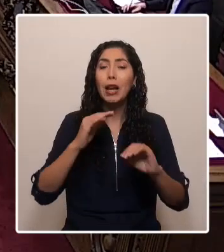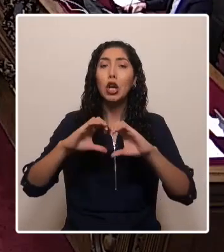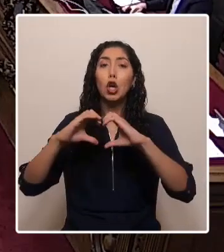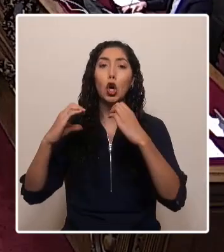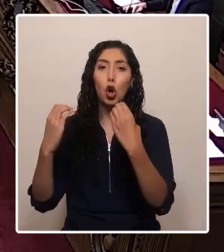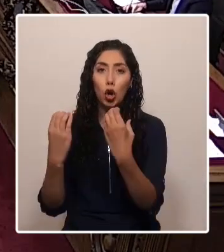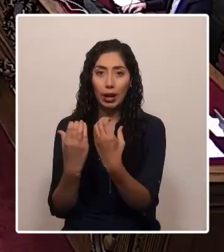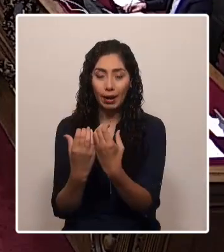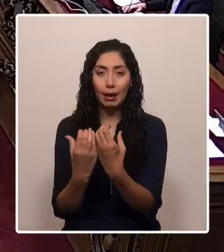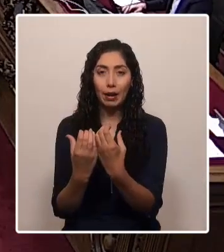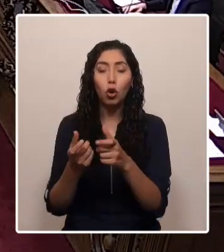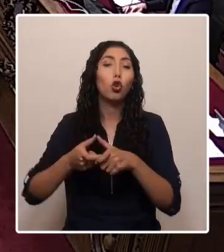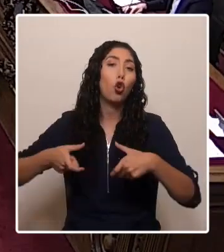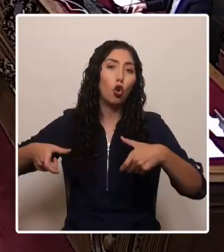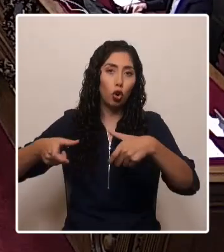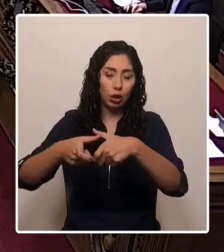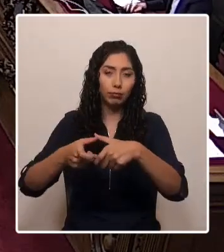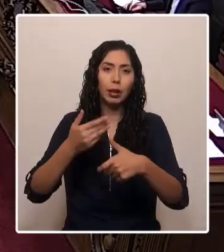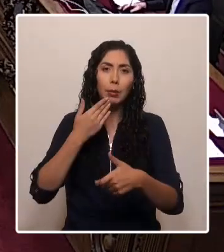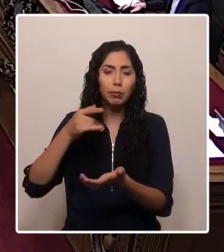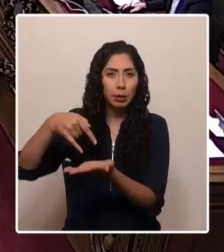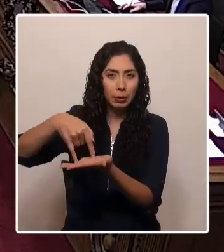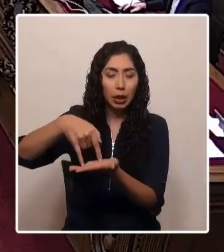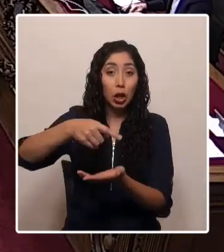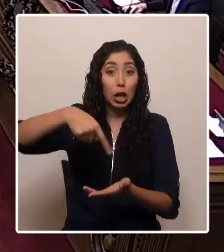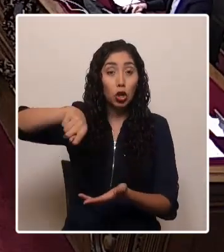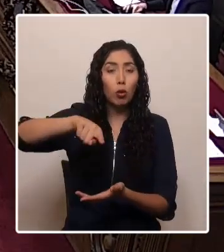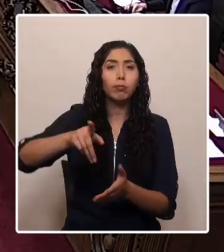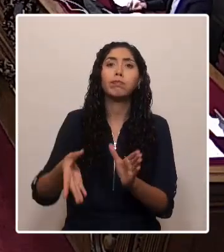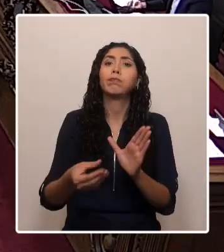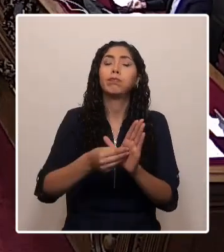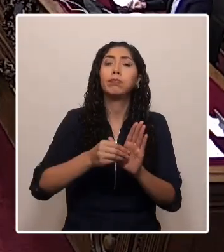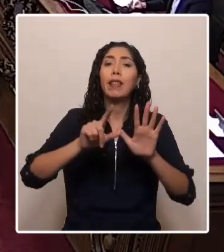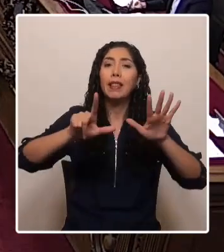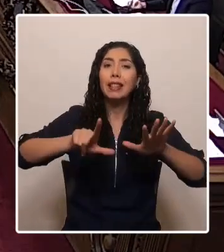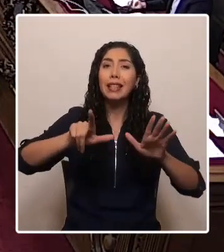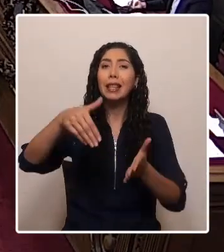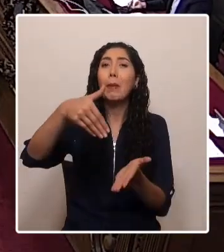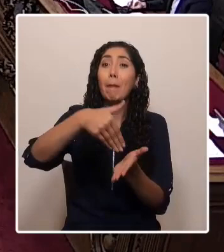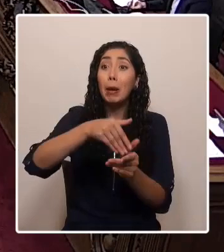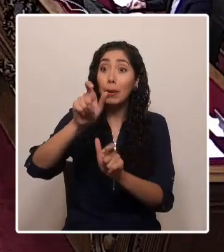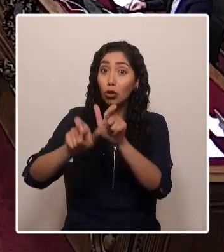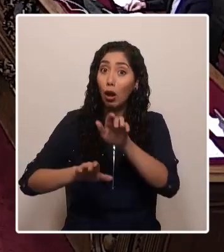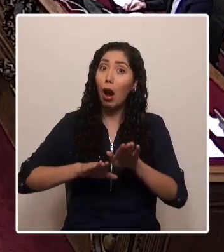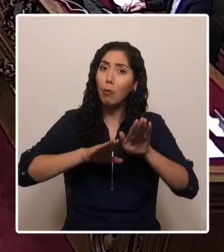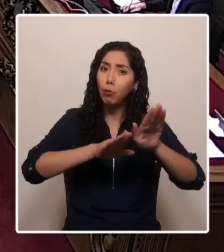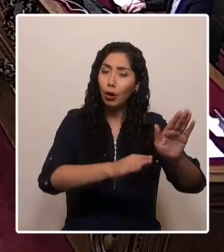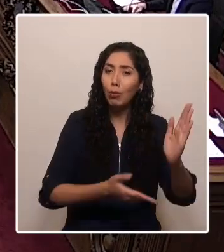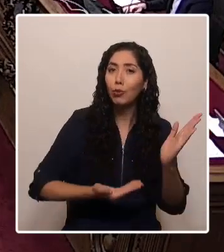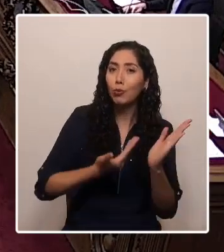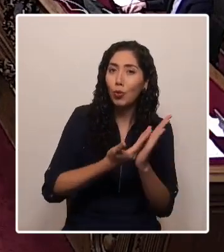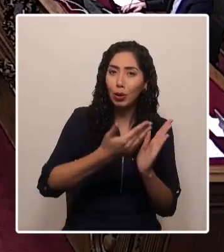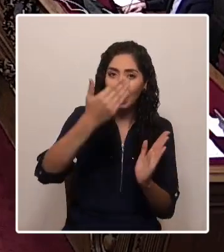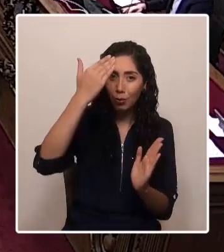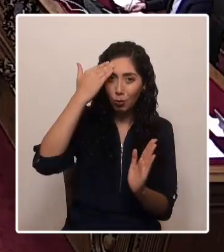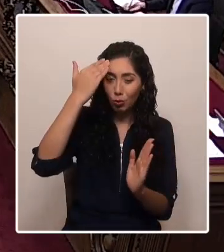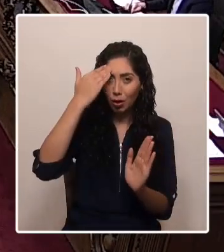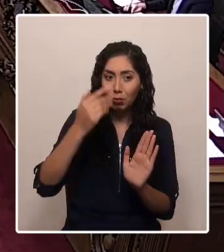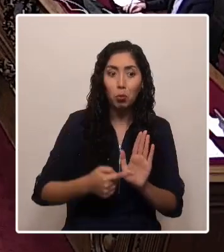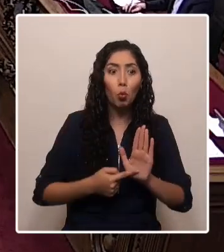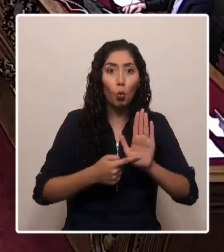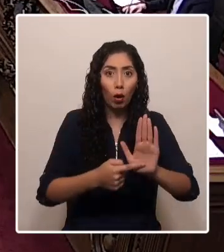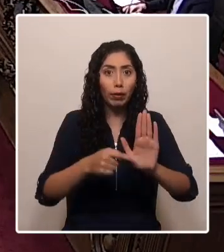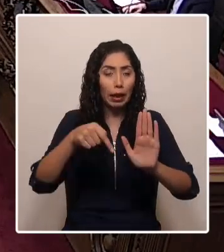parlamentarios. Ello sumado a los casi 17.000 adherentes de la iniciativa popular, demuestra que este anhelo no tiene bandera